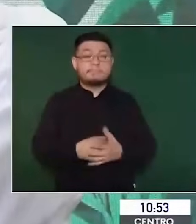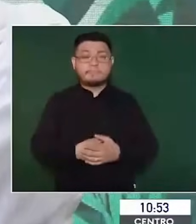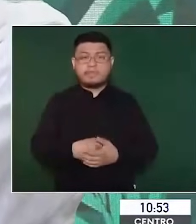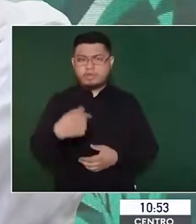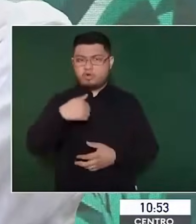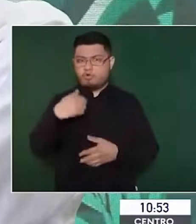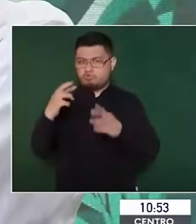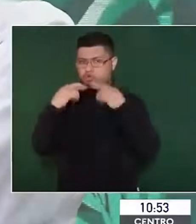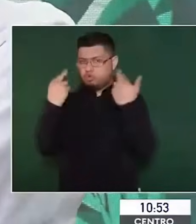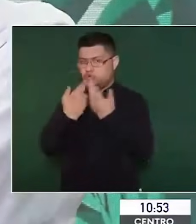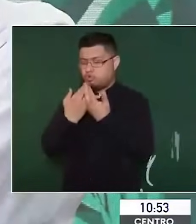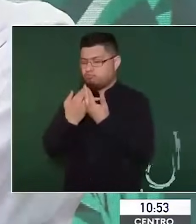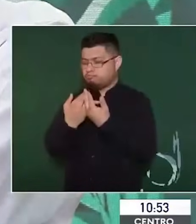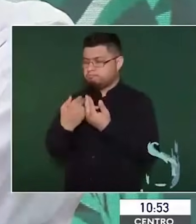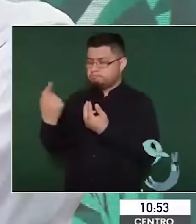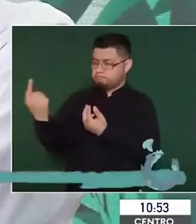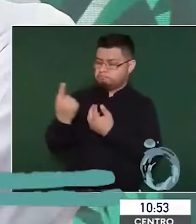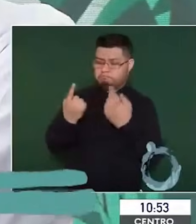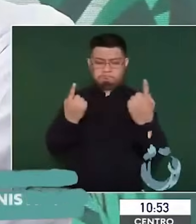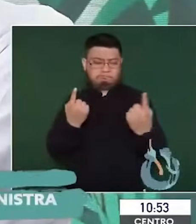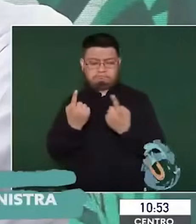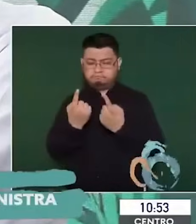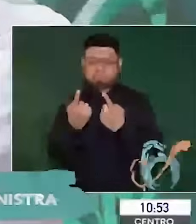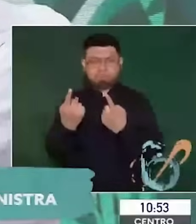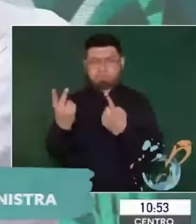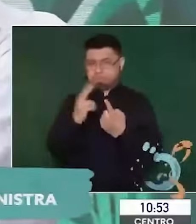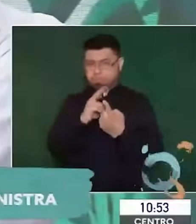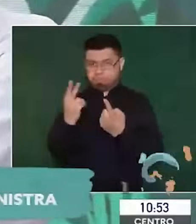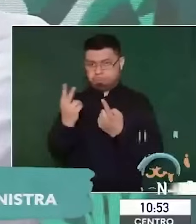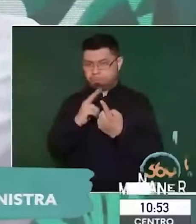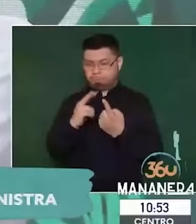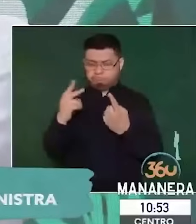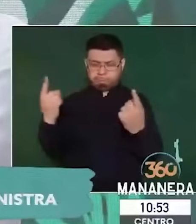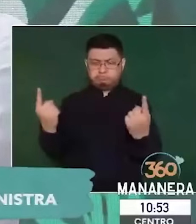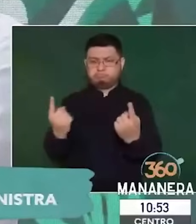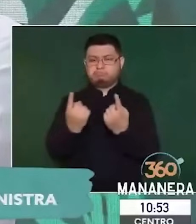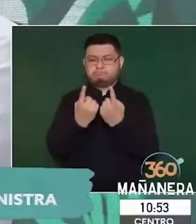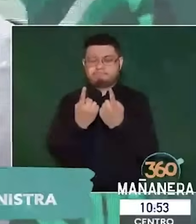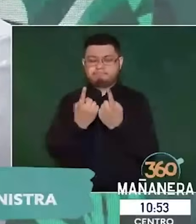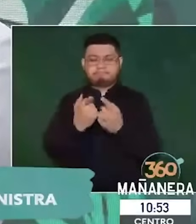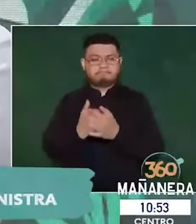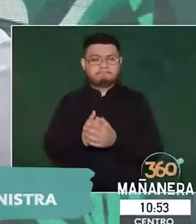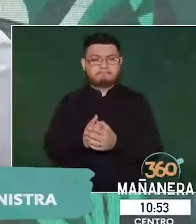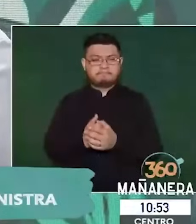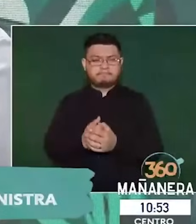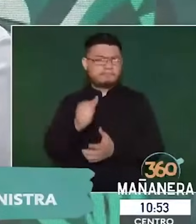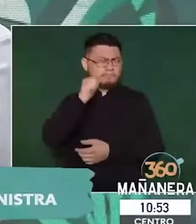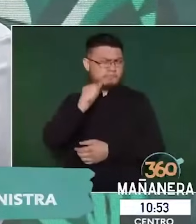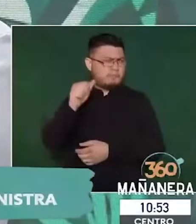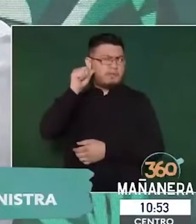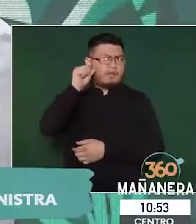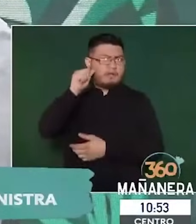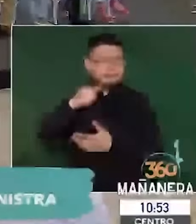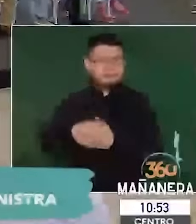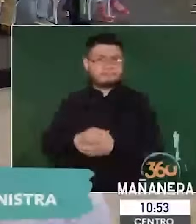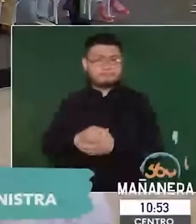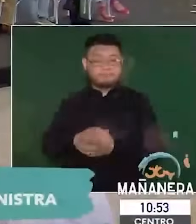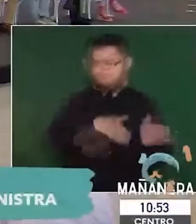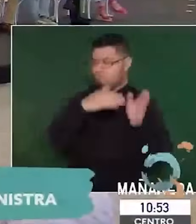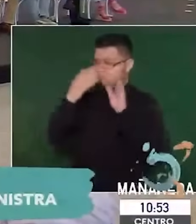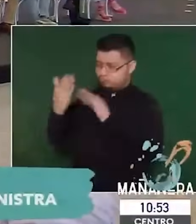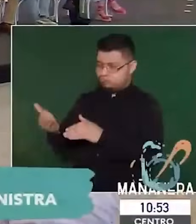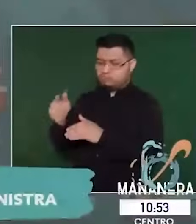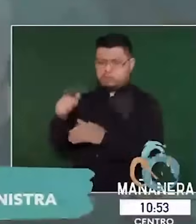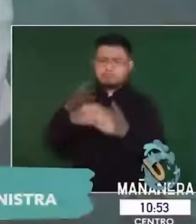Reunía a Berta... Alcalde y a Lenia, que sacaron ayer, después de que estuve con